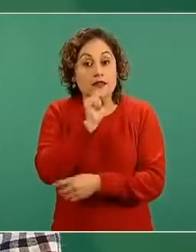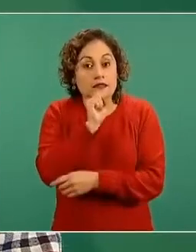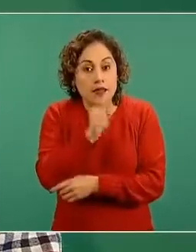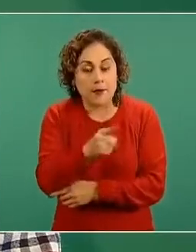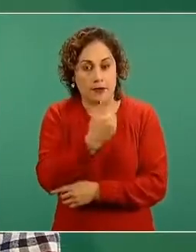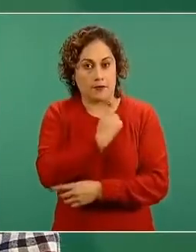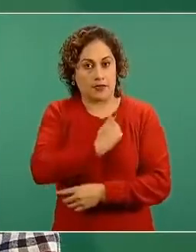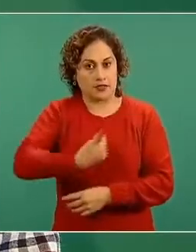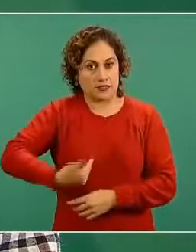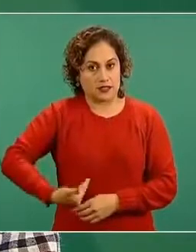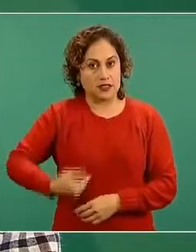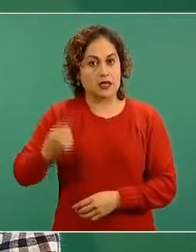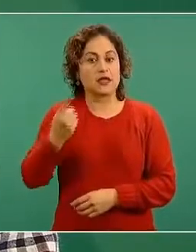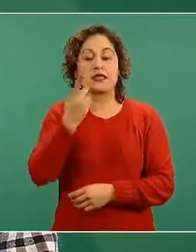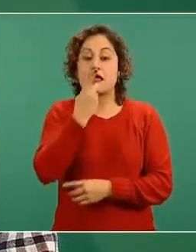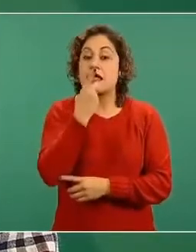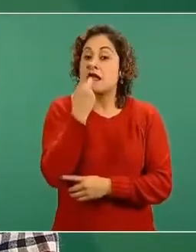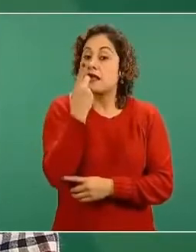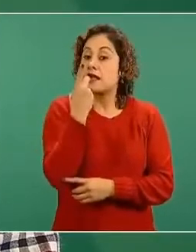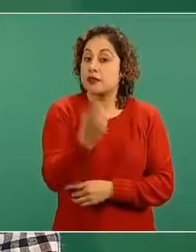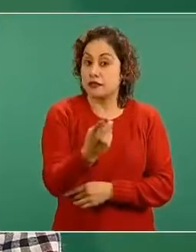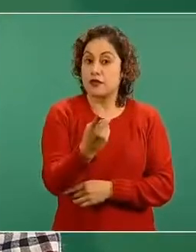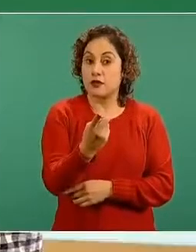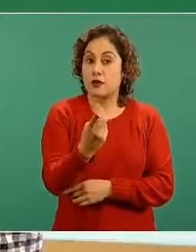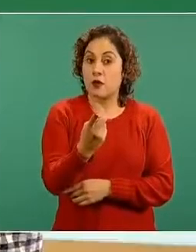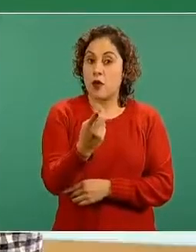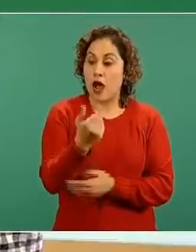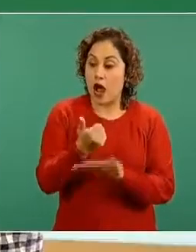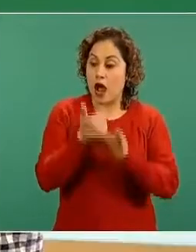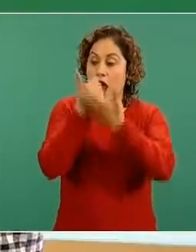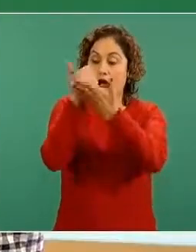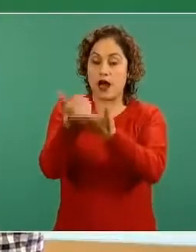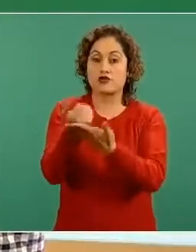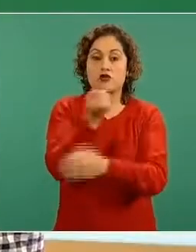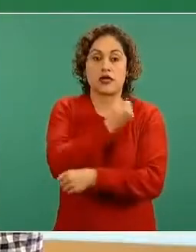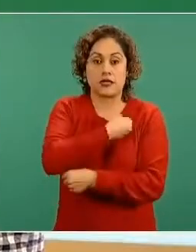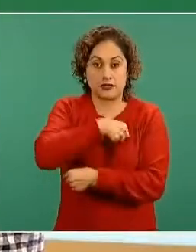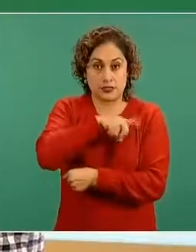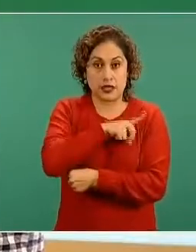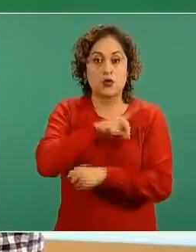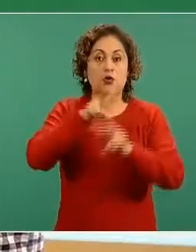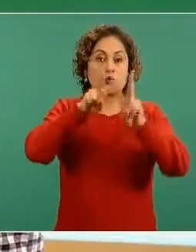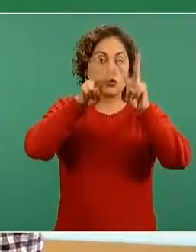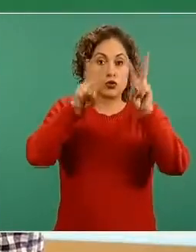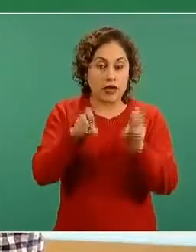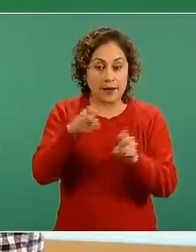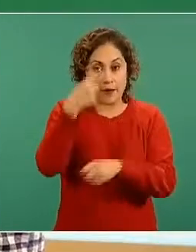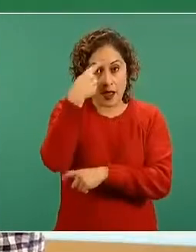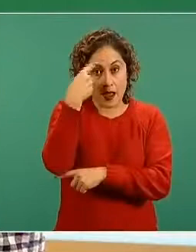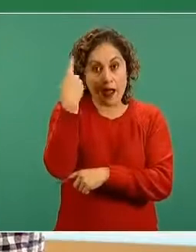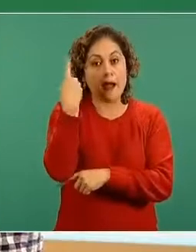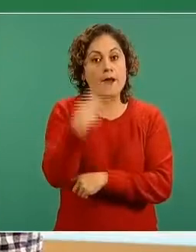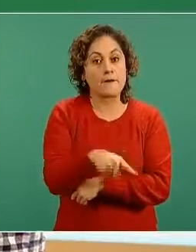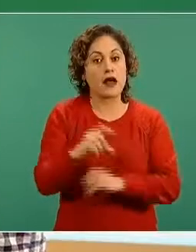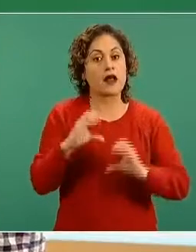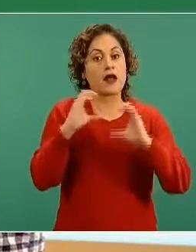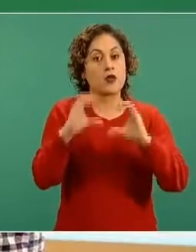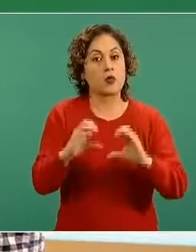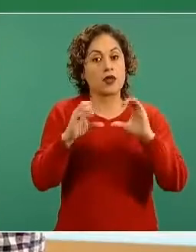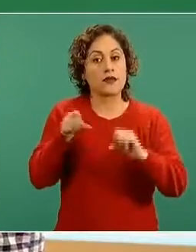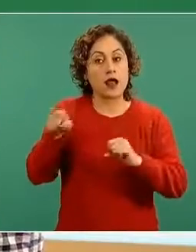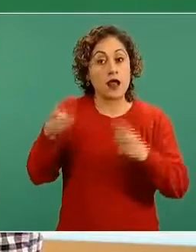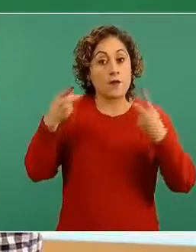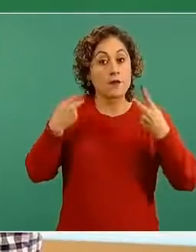que es importante que haya un acompañamiento de salud para que estas personas no vayan a enfermar